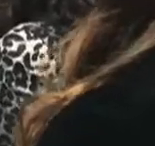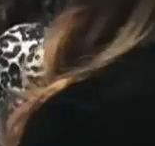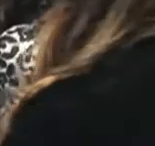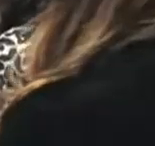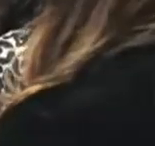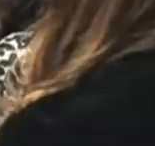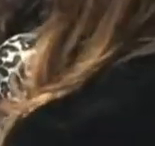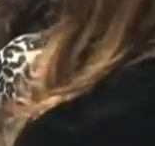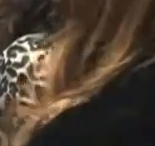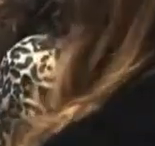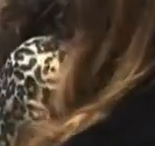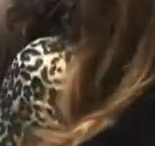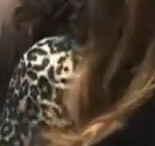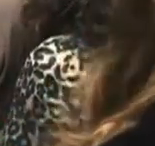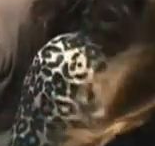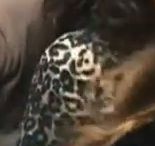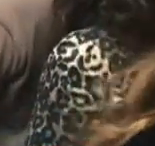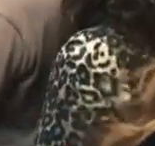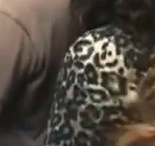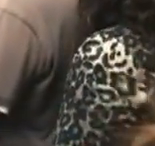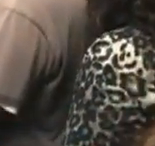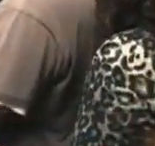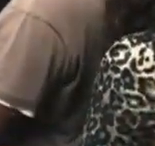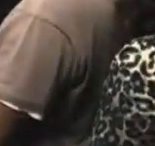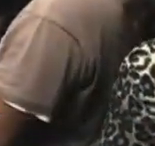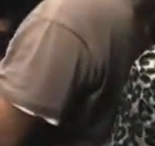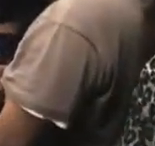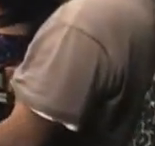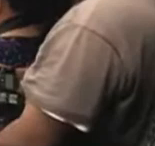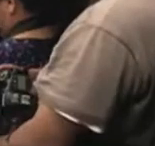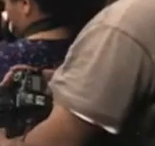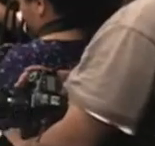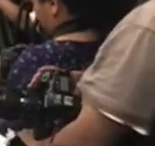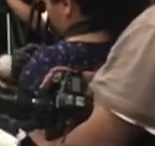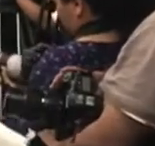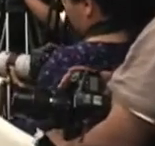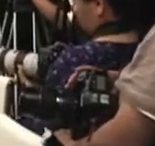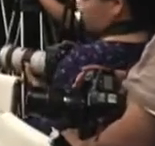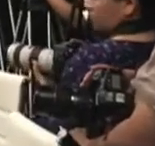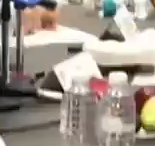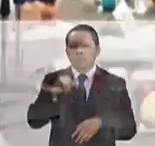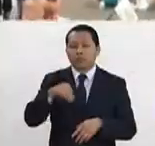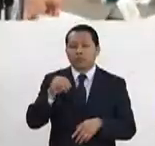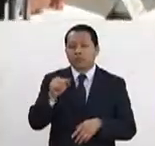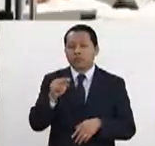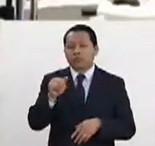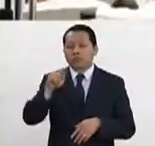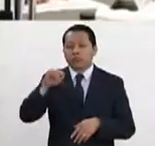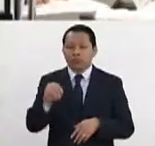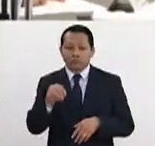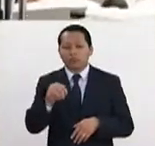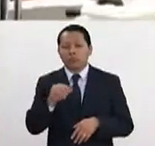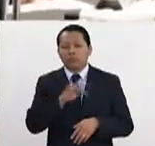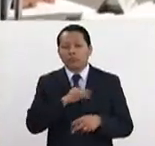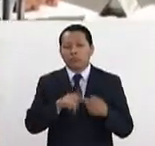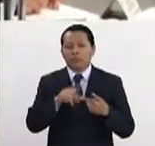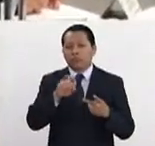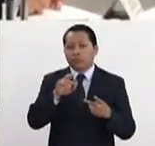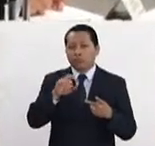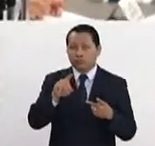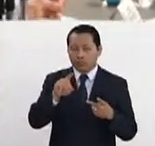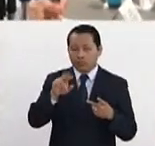terna para ocupar el cargo de Auditor Superior de la Federación. Se trata de Salim Arturo Orsí, David